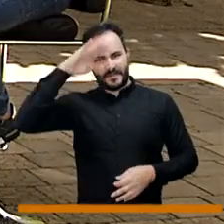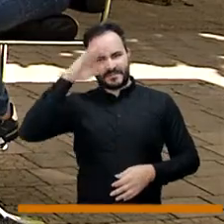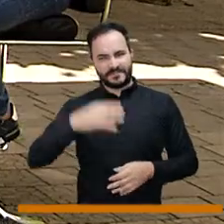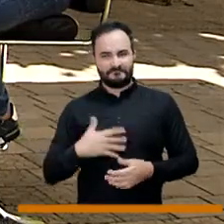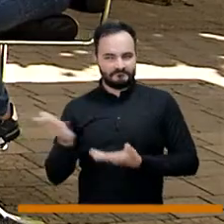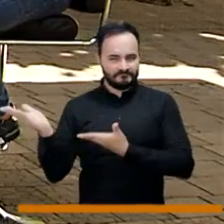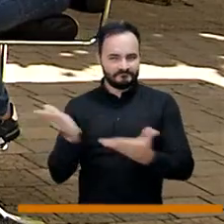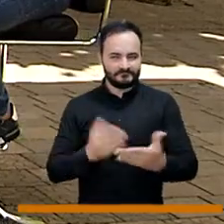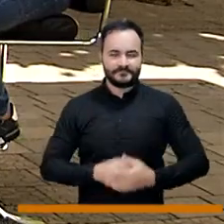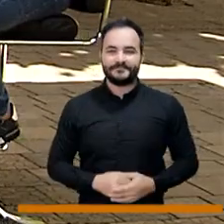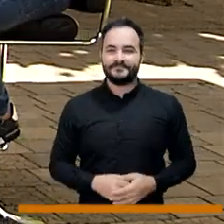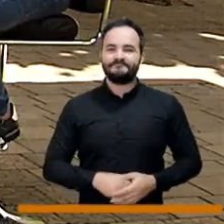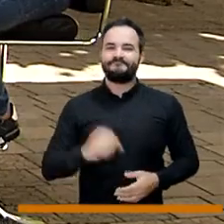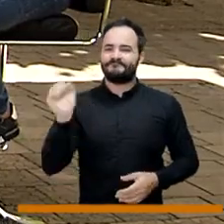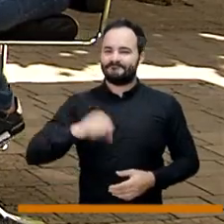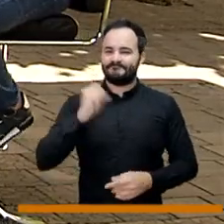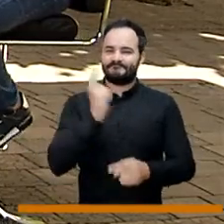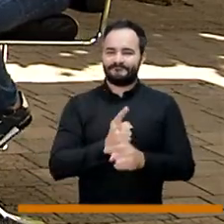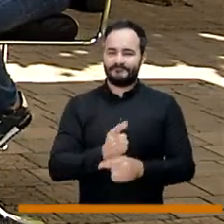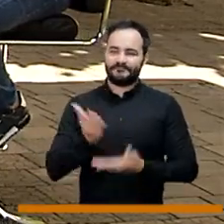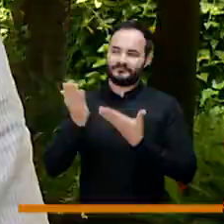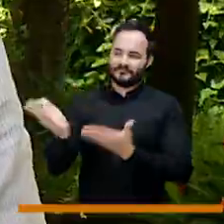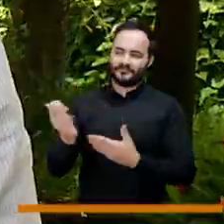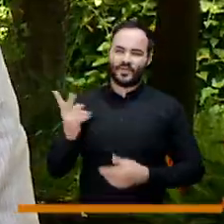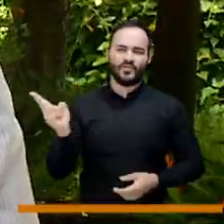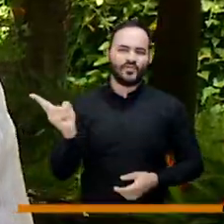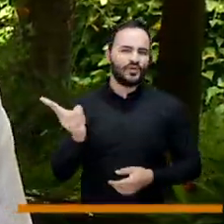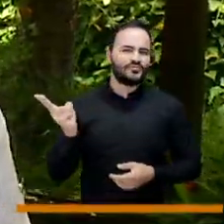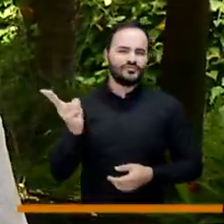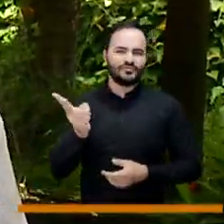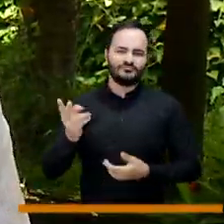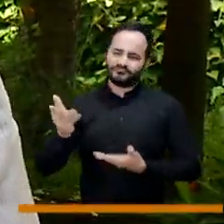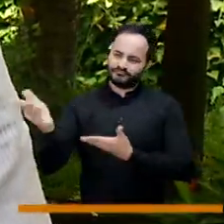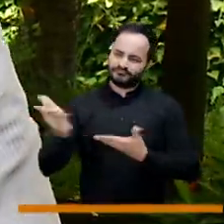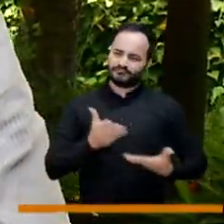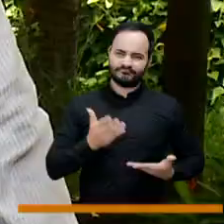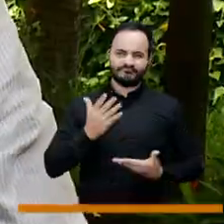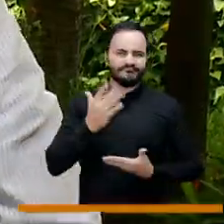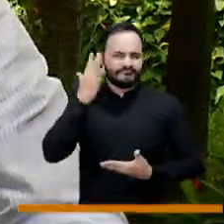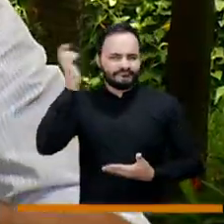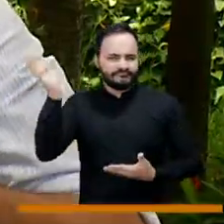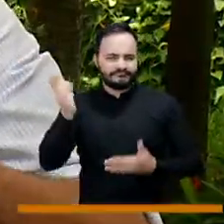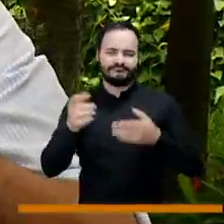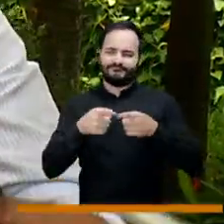Caterine, yo quería invitar especialmente a Jonathan y a Quique por una razón fundamental.